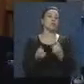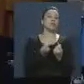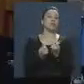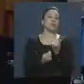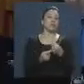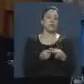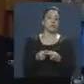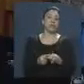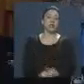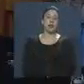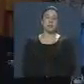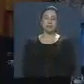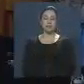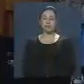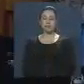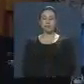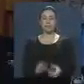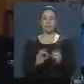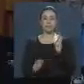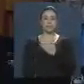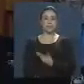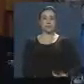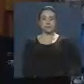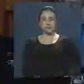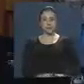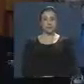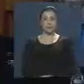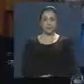social. Muchas gracias, señor Presidente. He dicho.